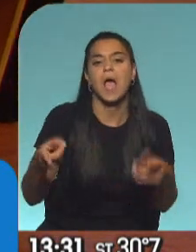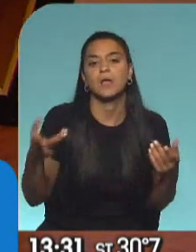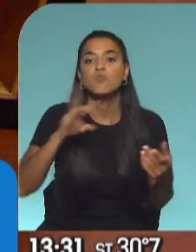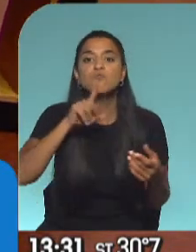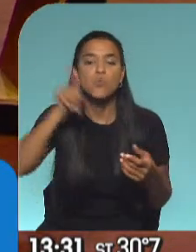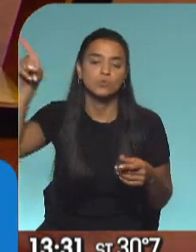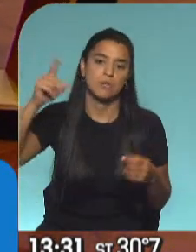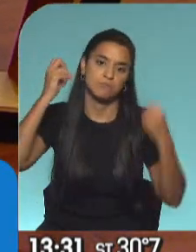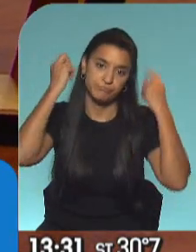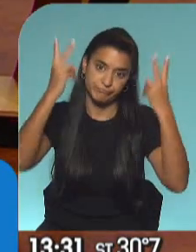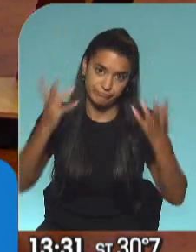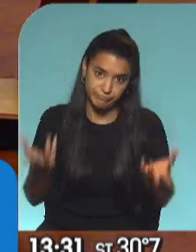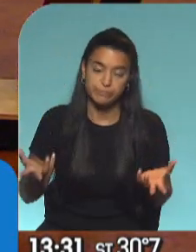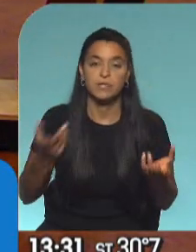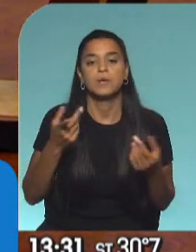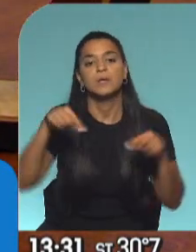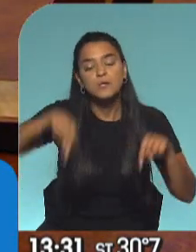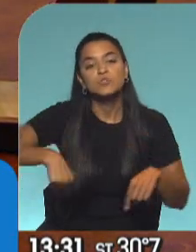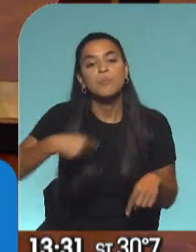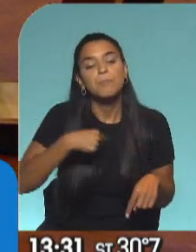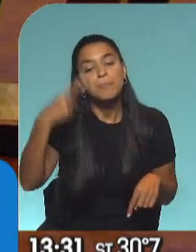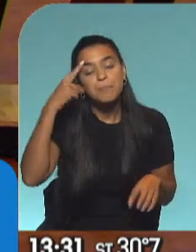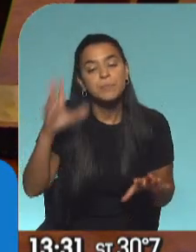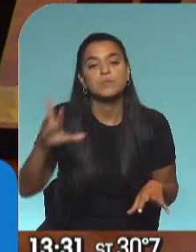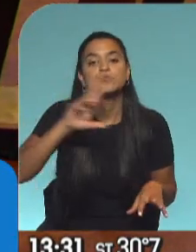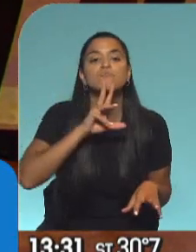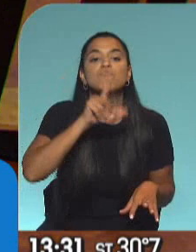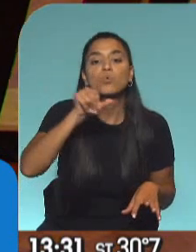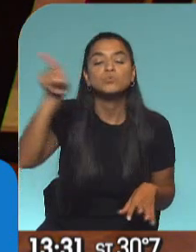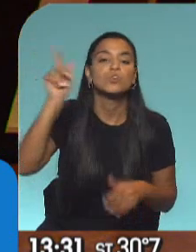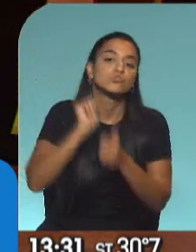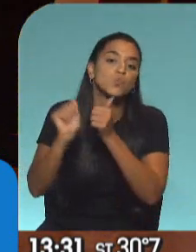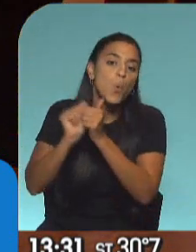reaccionó, y yo creo que realmente lo del Russia Gate es una historia